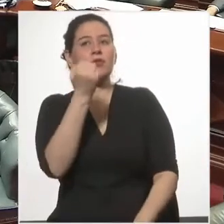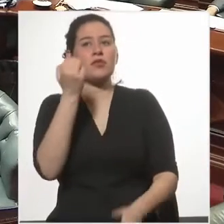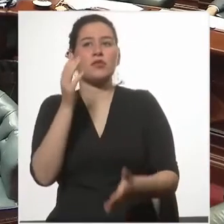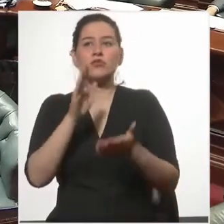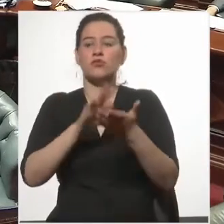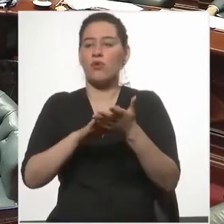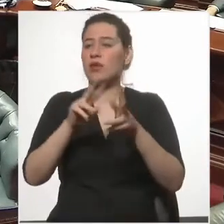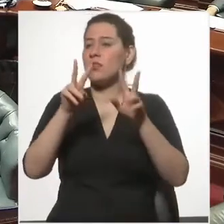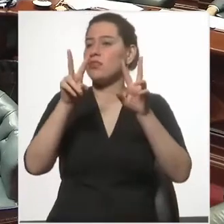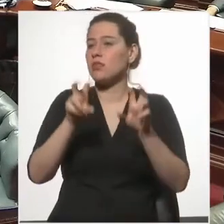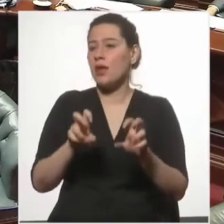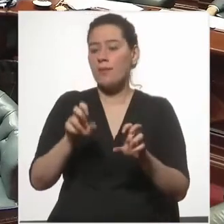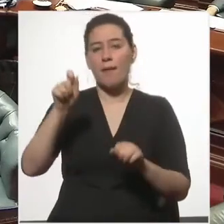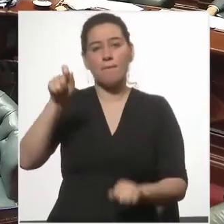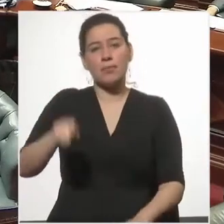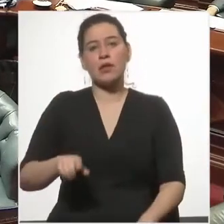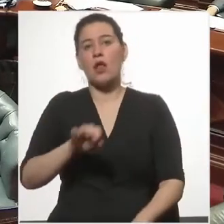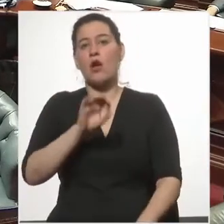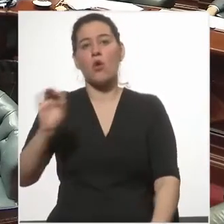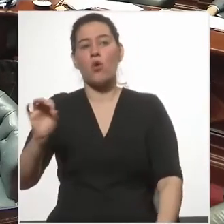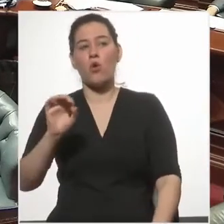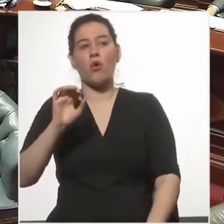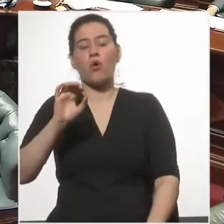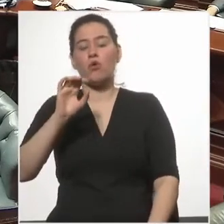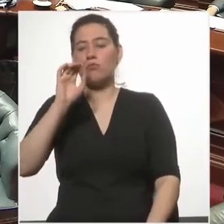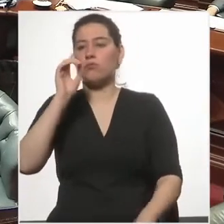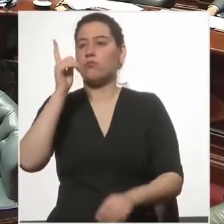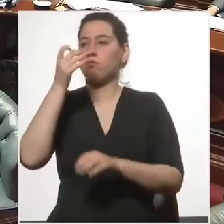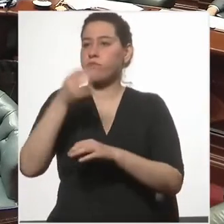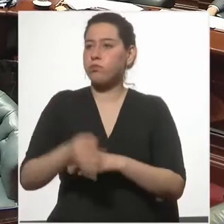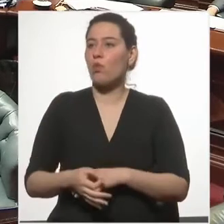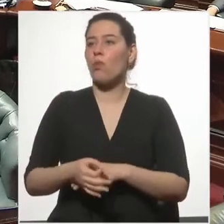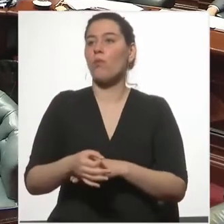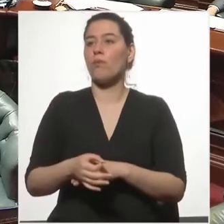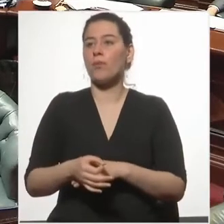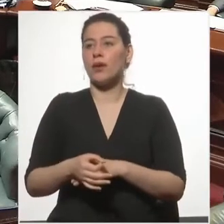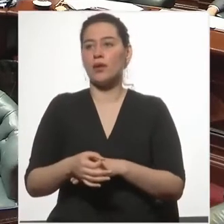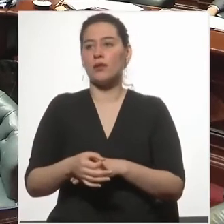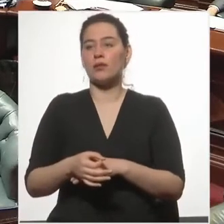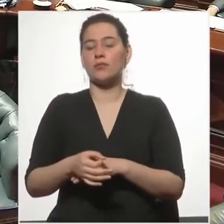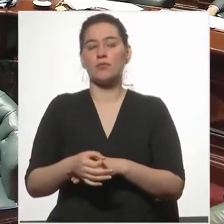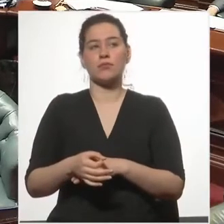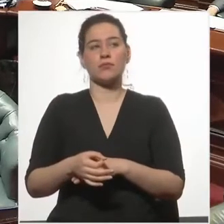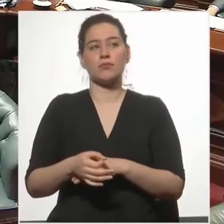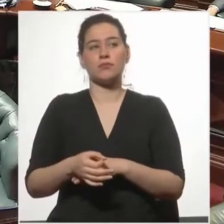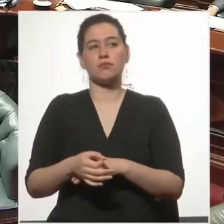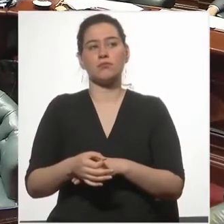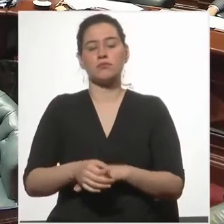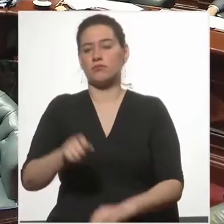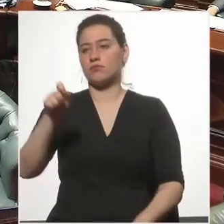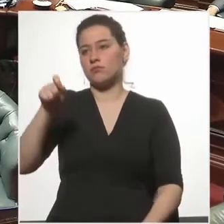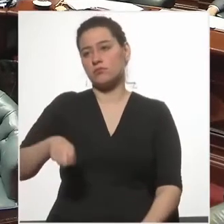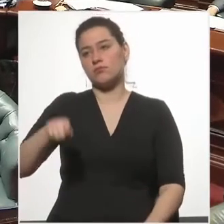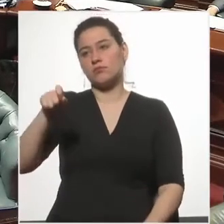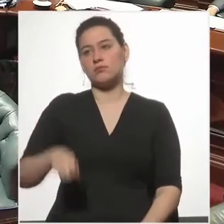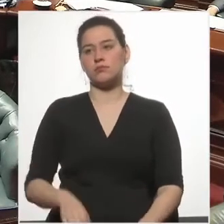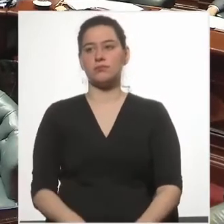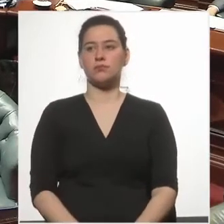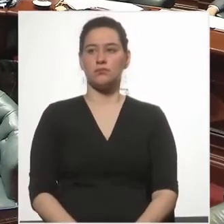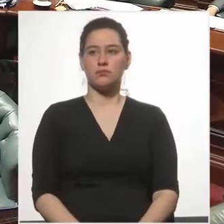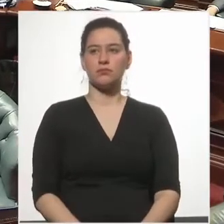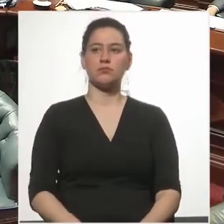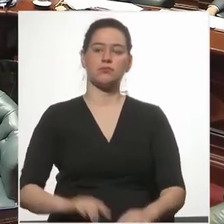penal o se resolvió cumplir con el principio jurídico non ibis in idem, de cosa juzgada. A